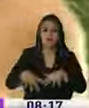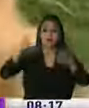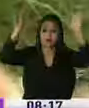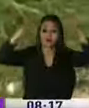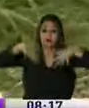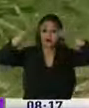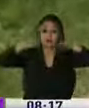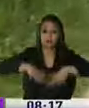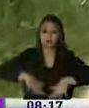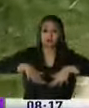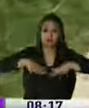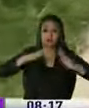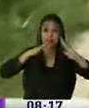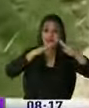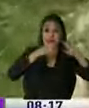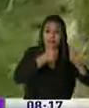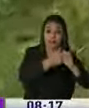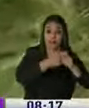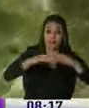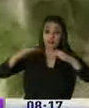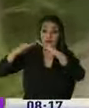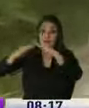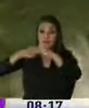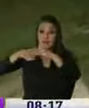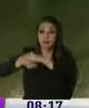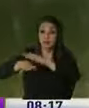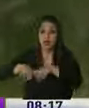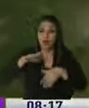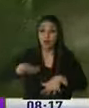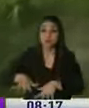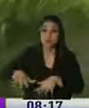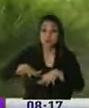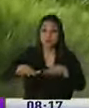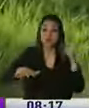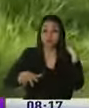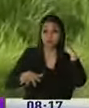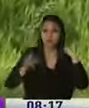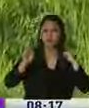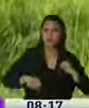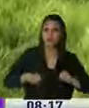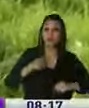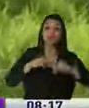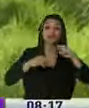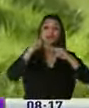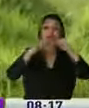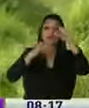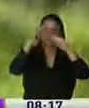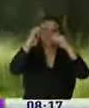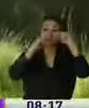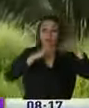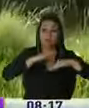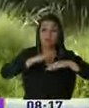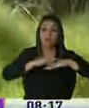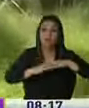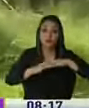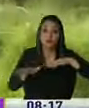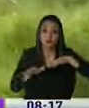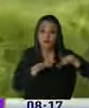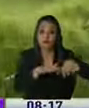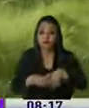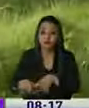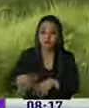se ingresa a las casas que están con los muros y para abajo, ¿no? Son construcciones empinadas y se entra el